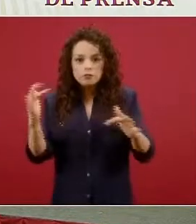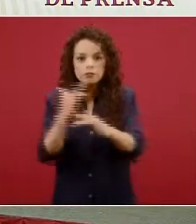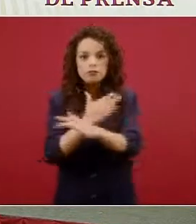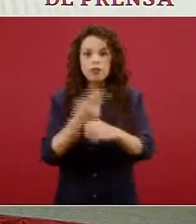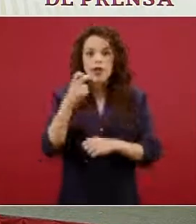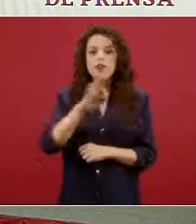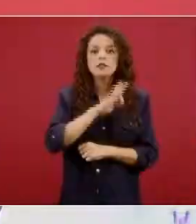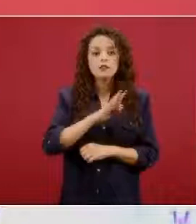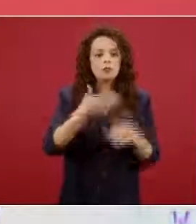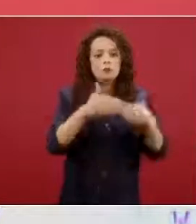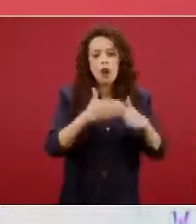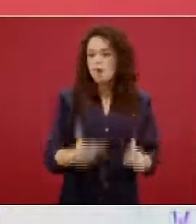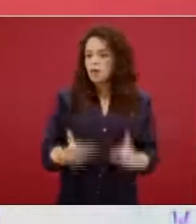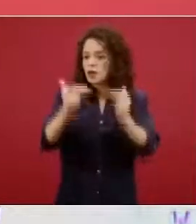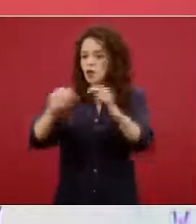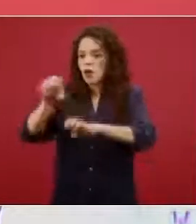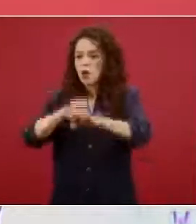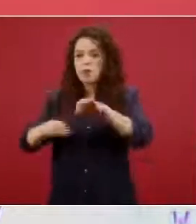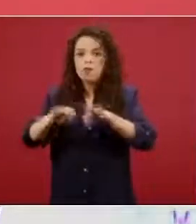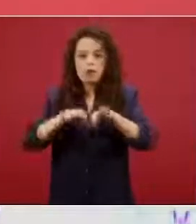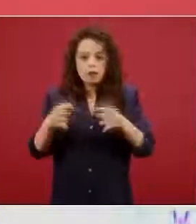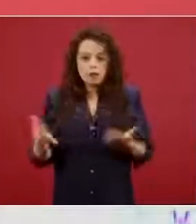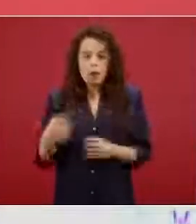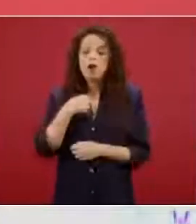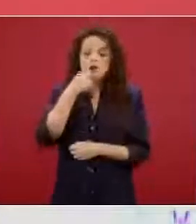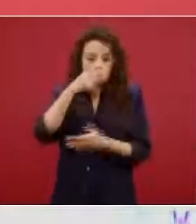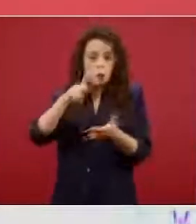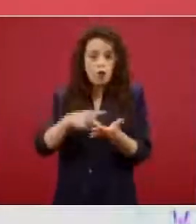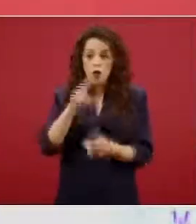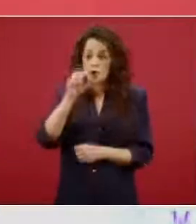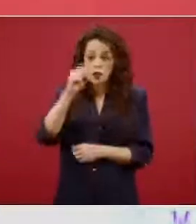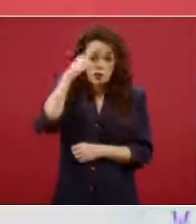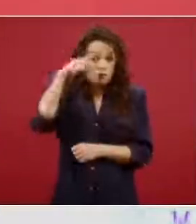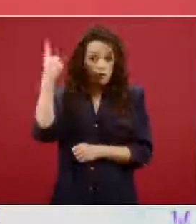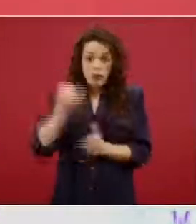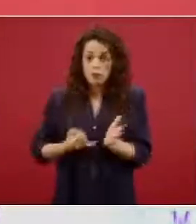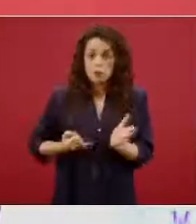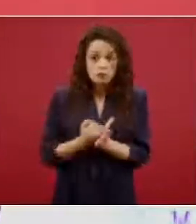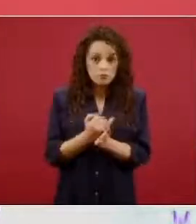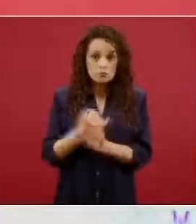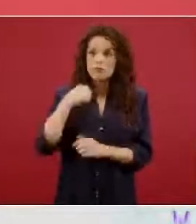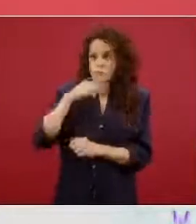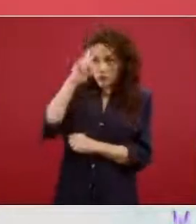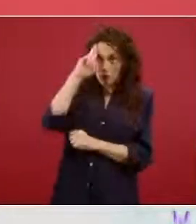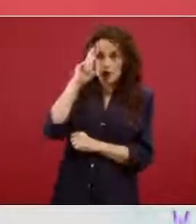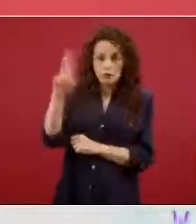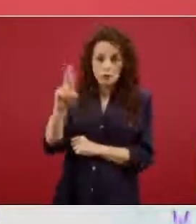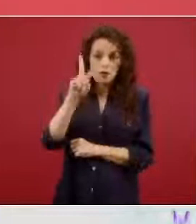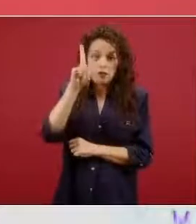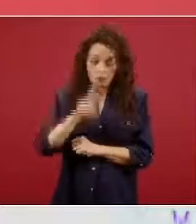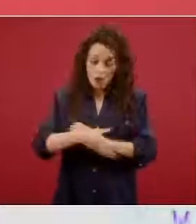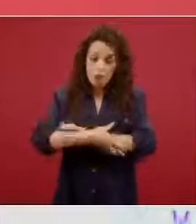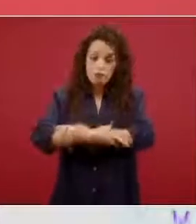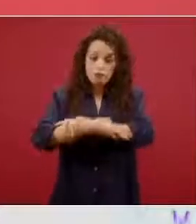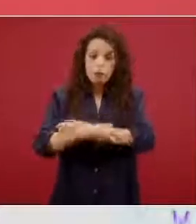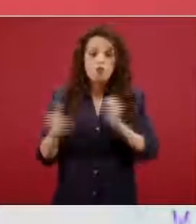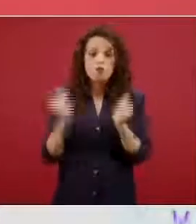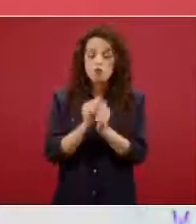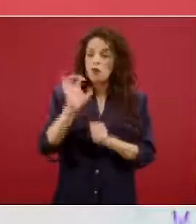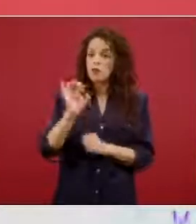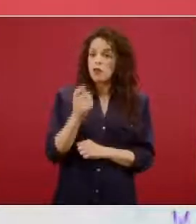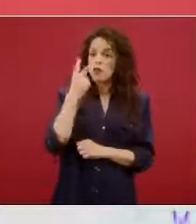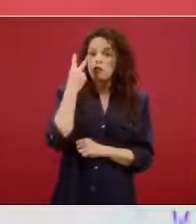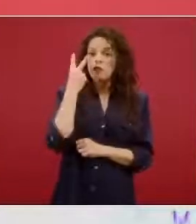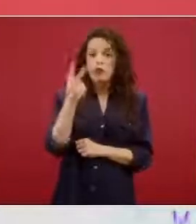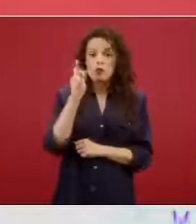reactivar la economía. Insisto, no es una decisión fácil, respetamos y nos solidarizamos en el caso mexicano con las 32 autoridades